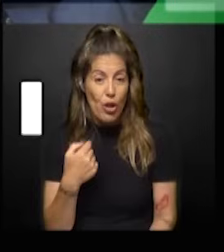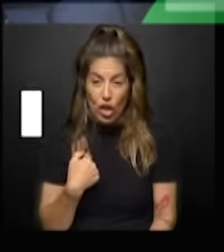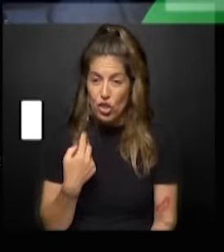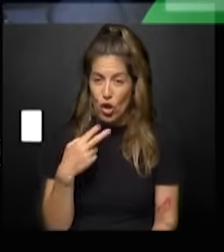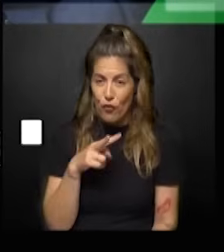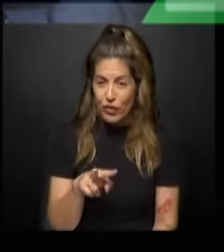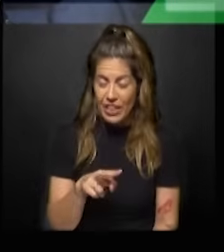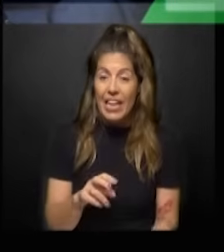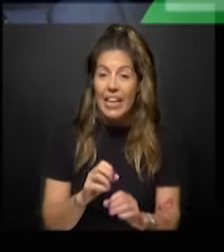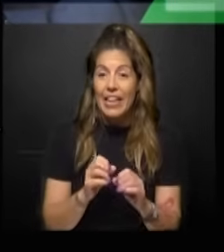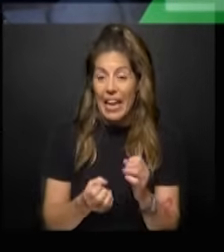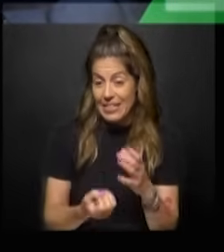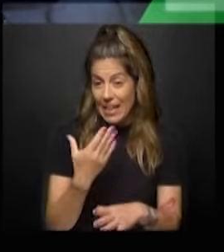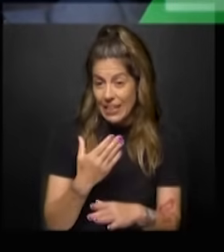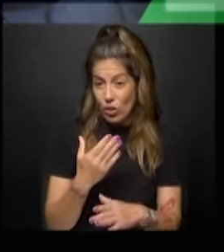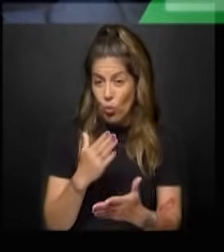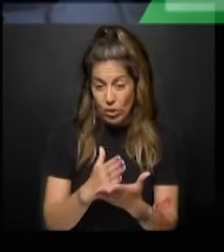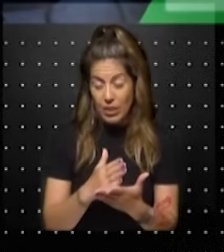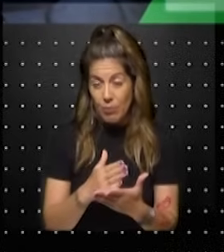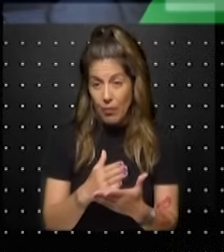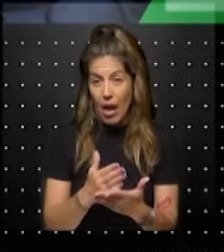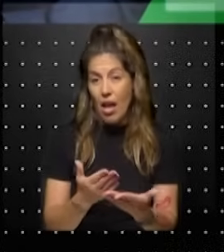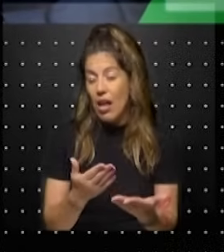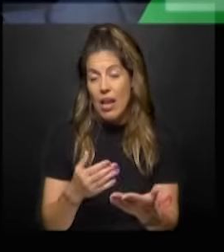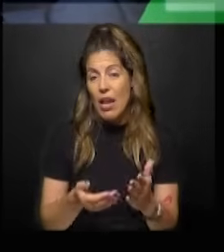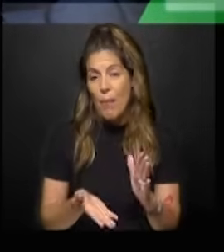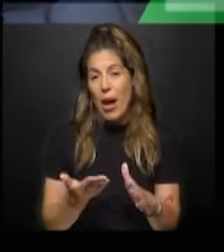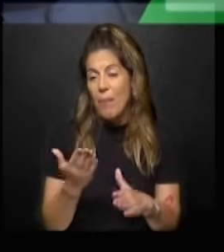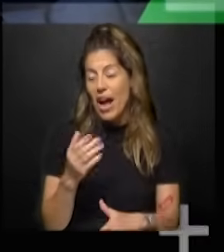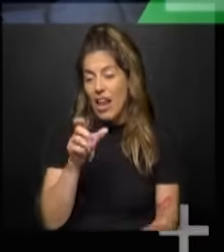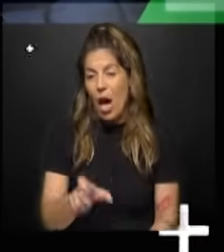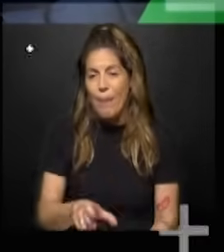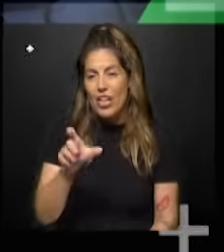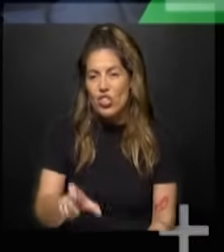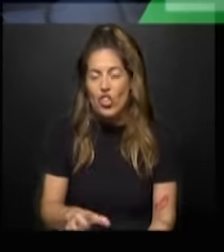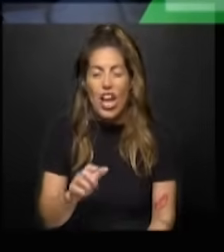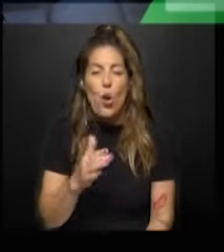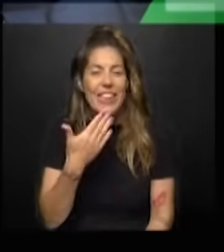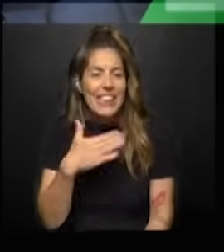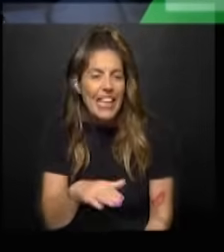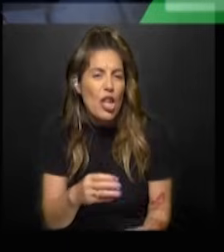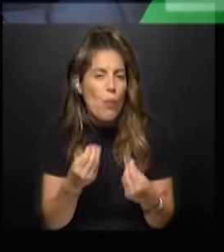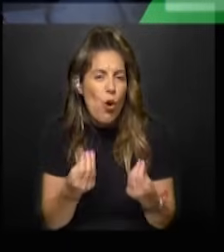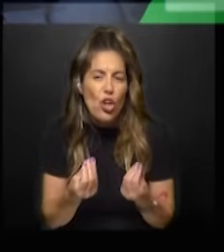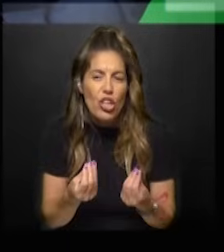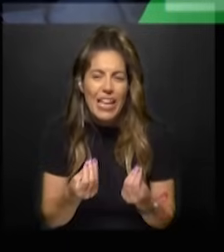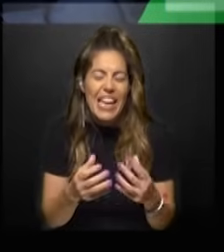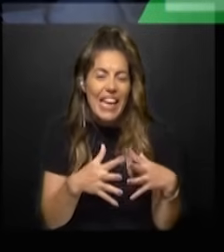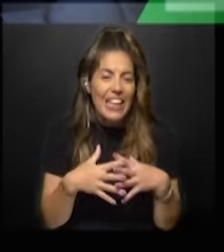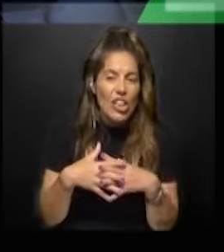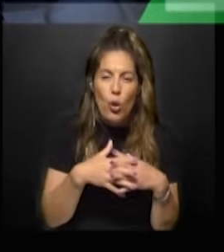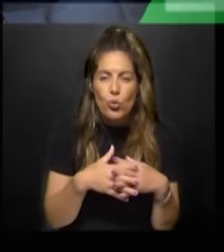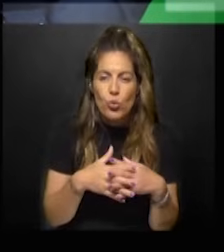que han salido últimamente, cada vez más la gente no entiende por qué el Estados Unidos